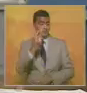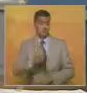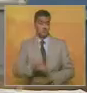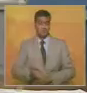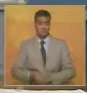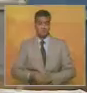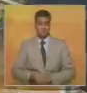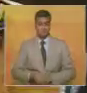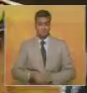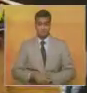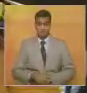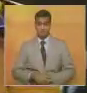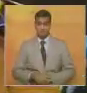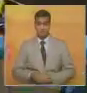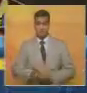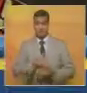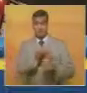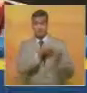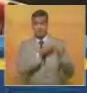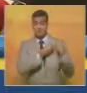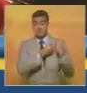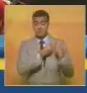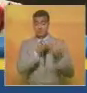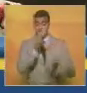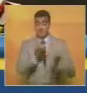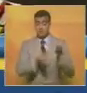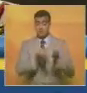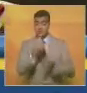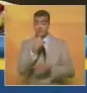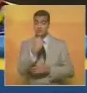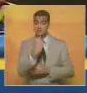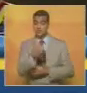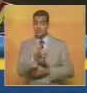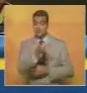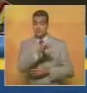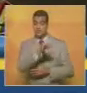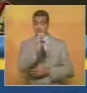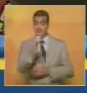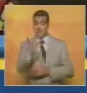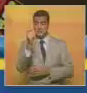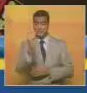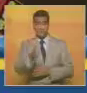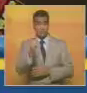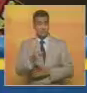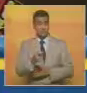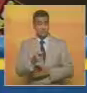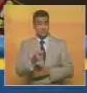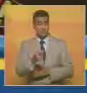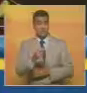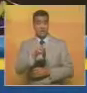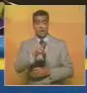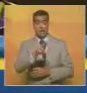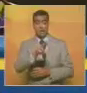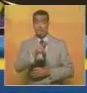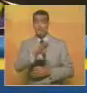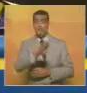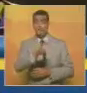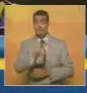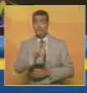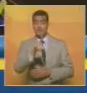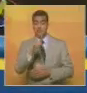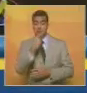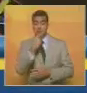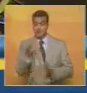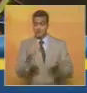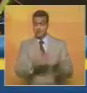Venezuela. La máxima representante del TSJ exhortó a los más de 100 abogados egresados de la UBB que participan desde hace